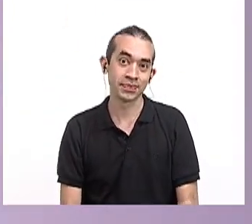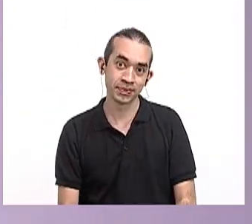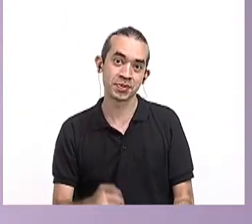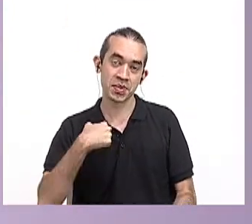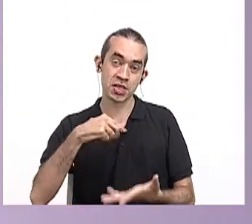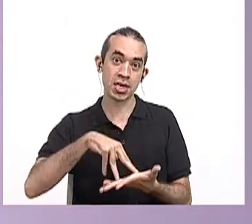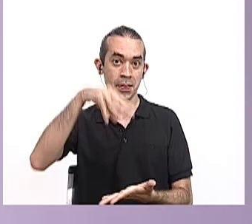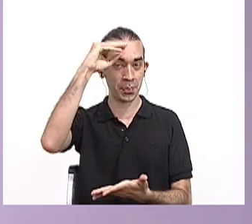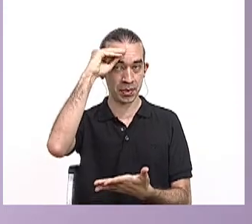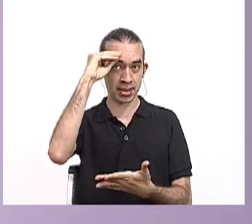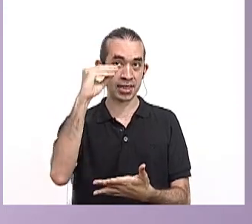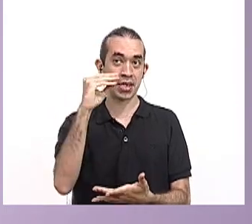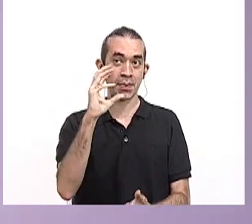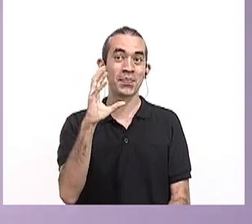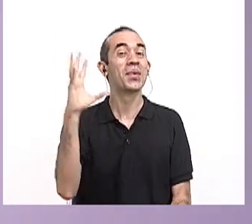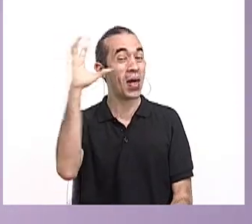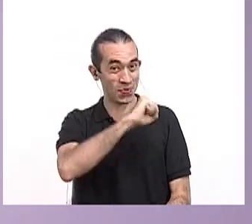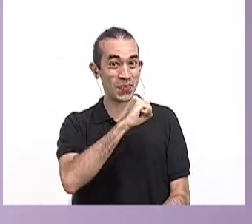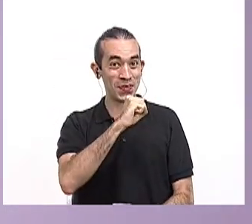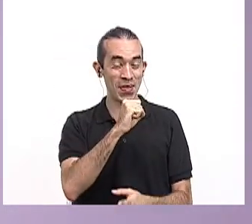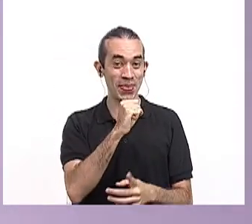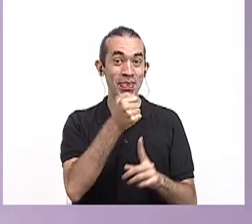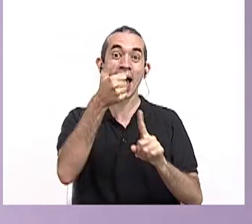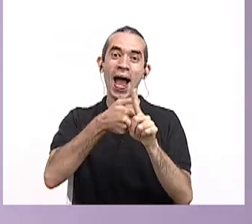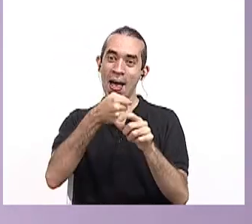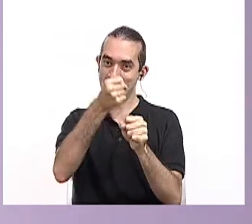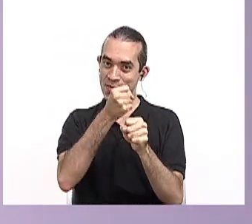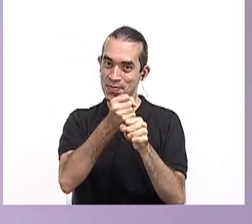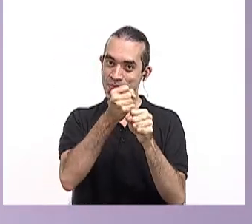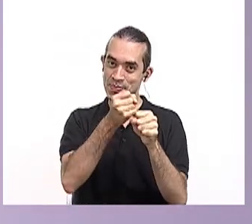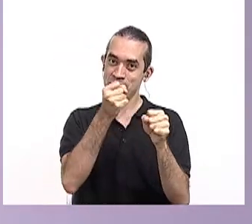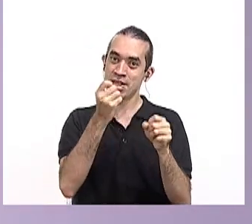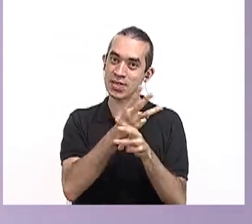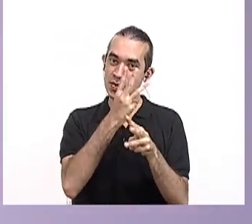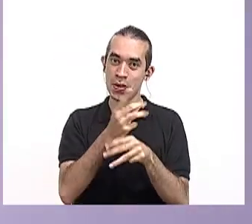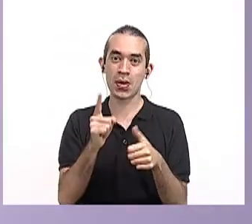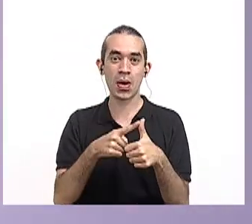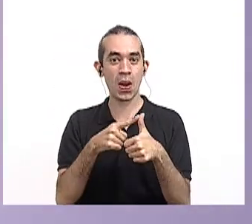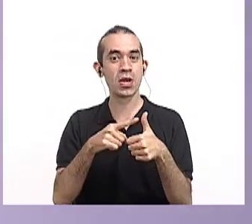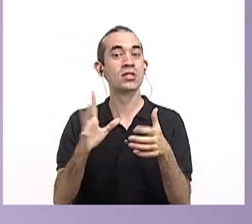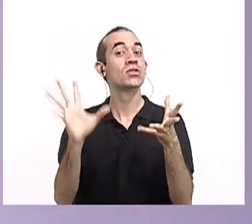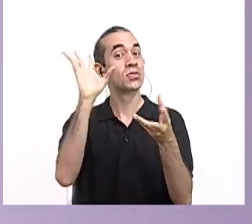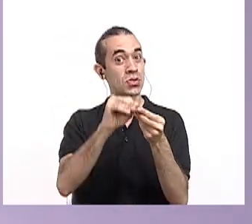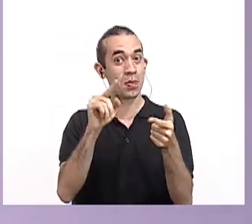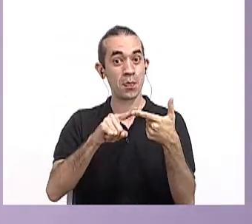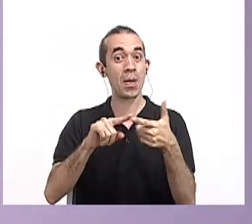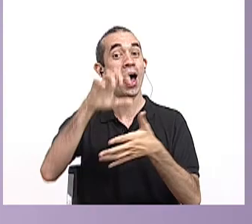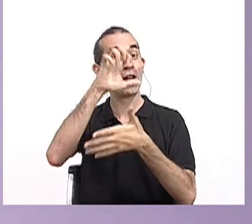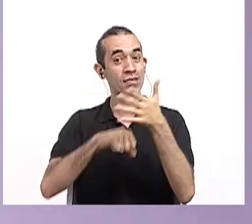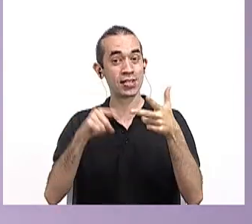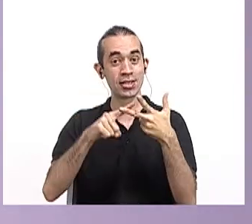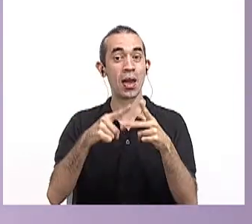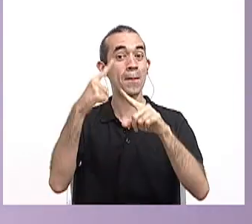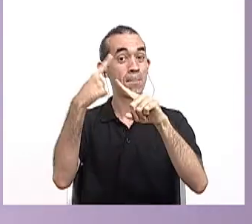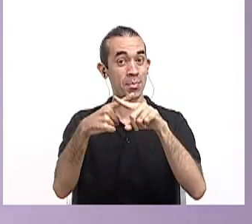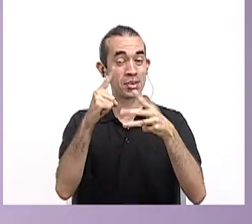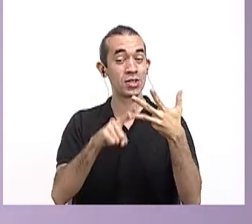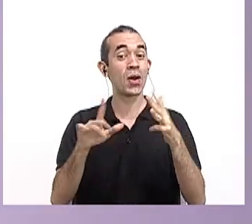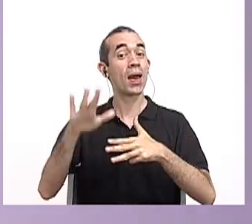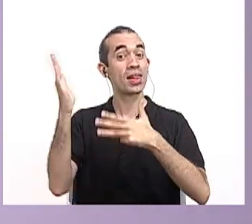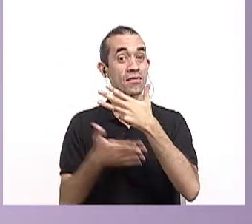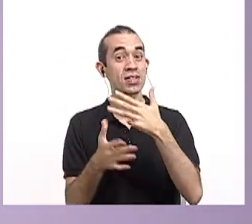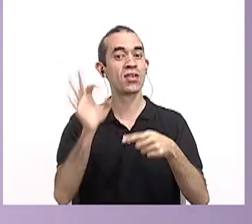Aprendí a distinguir cada operación, suma, resta, multiplicación y división de